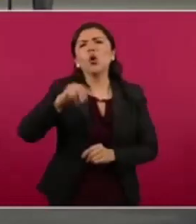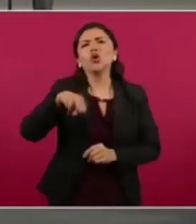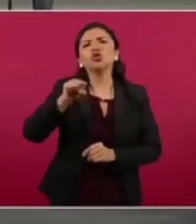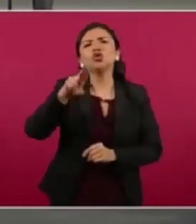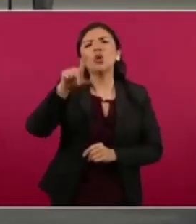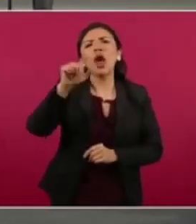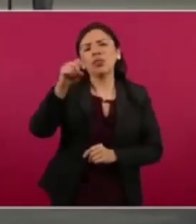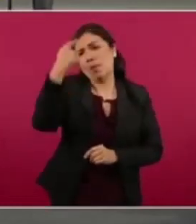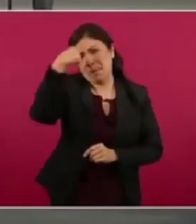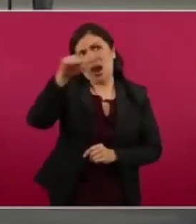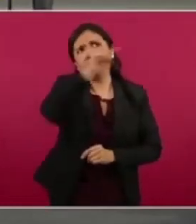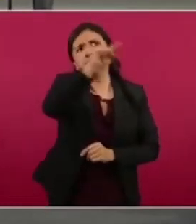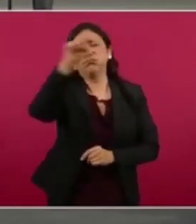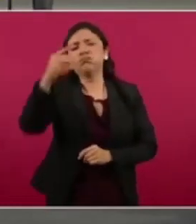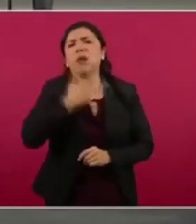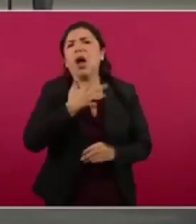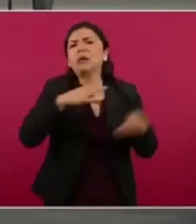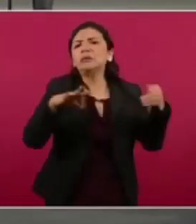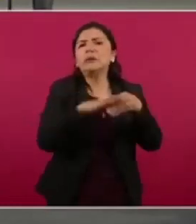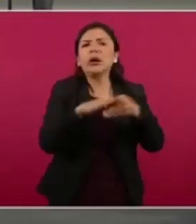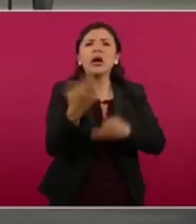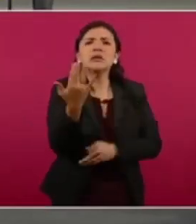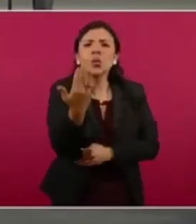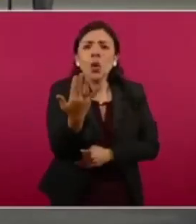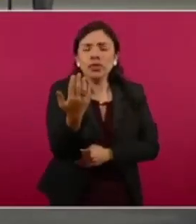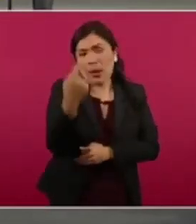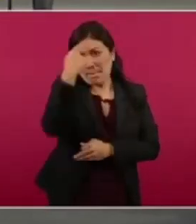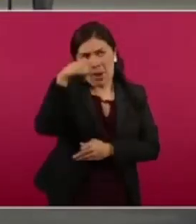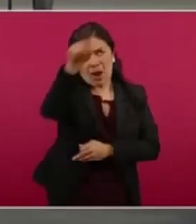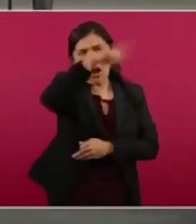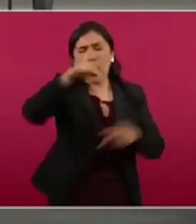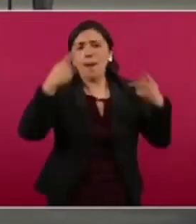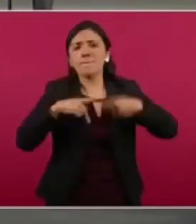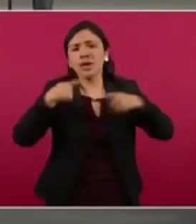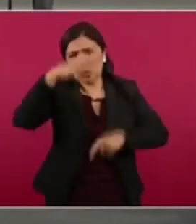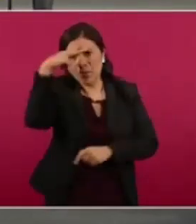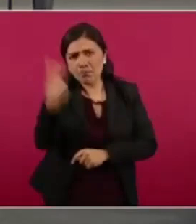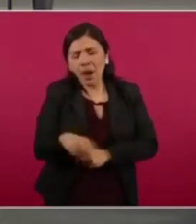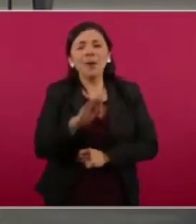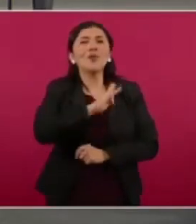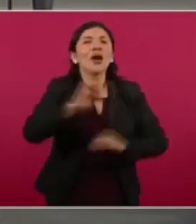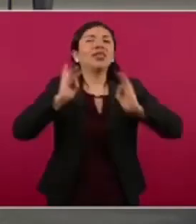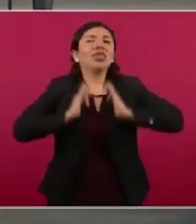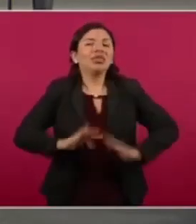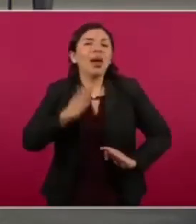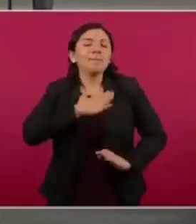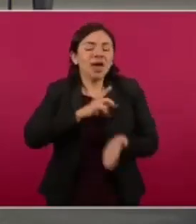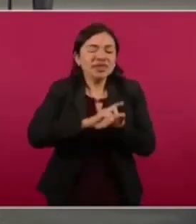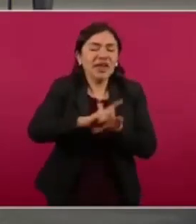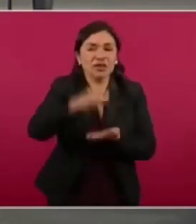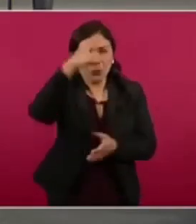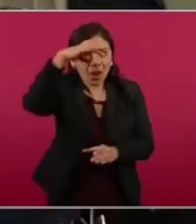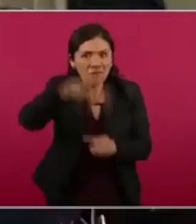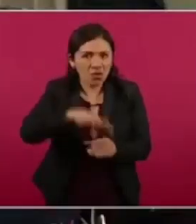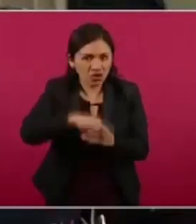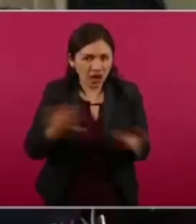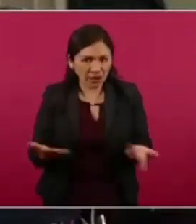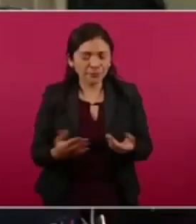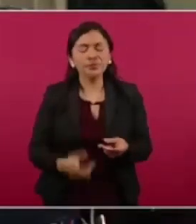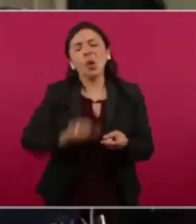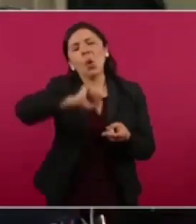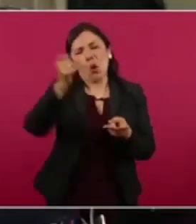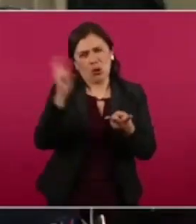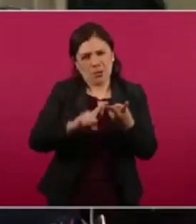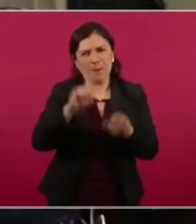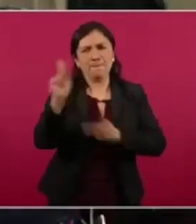50 consulados para que estos mexicanos puedan gozar de ese derecho. Y por otro lado, también preguntarle